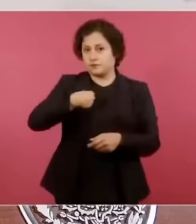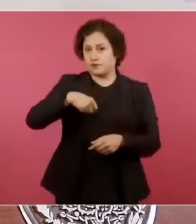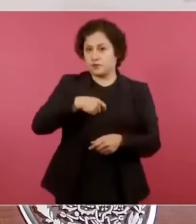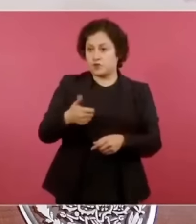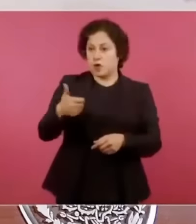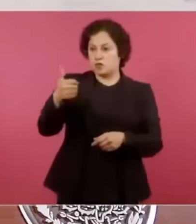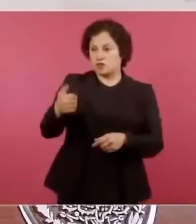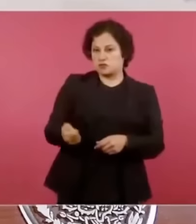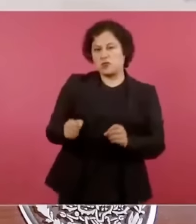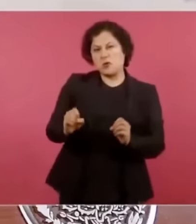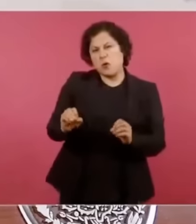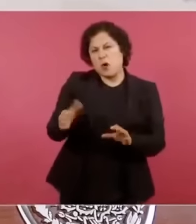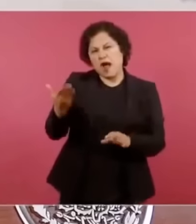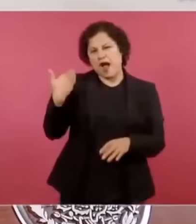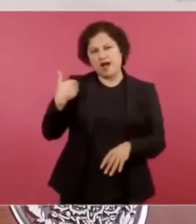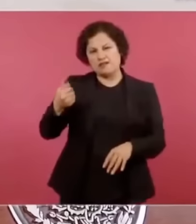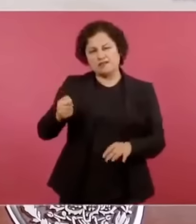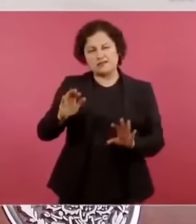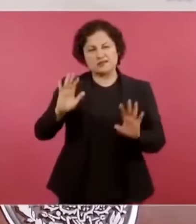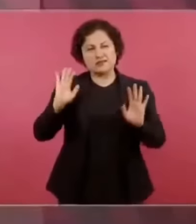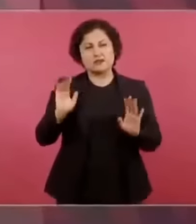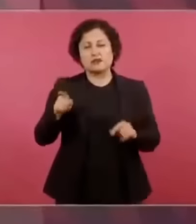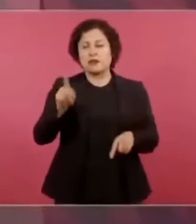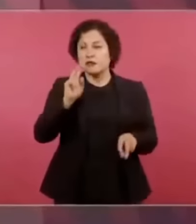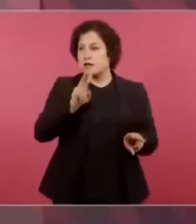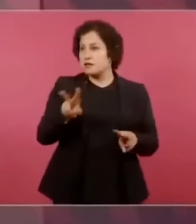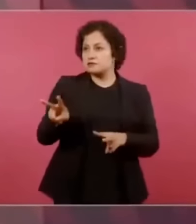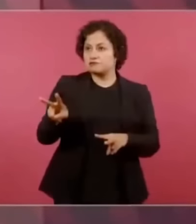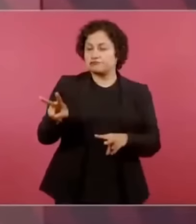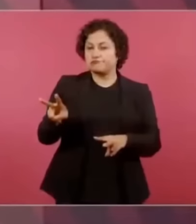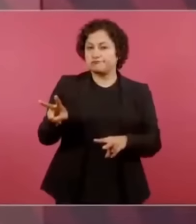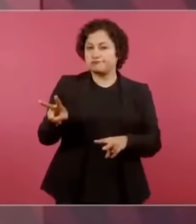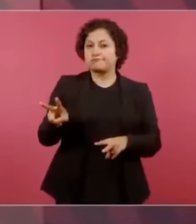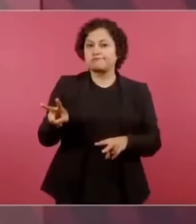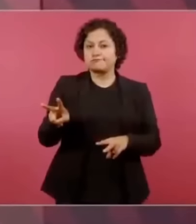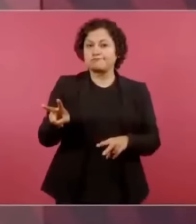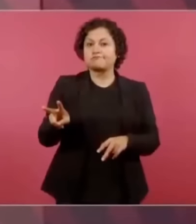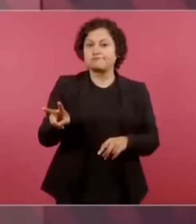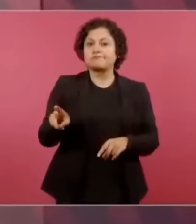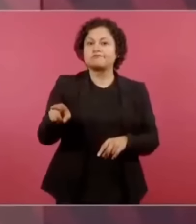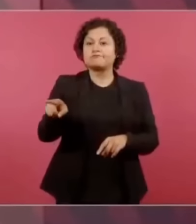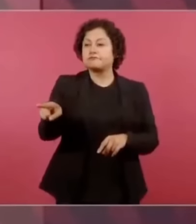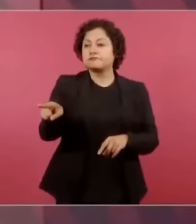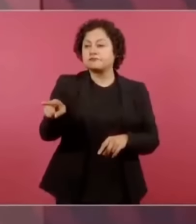o estaba puesta la televisión, pero nos fijamos y a los